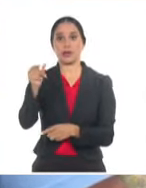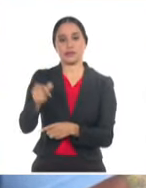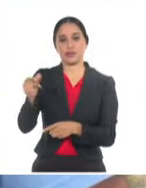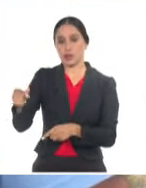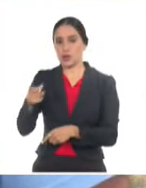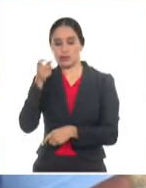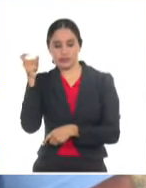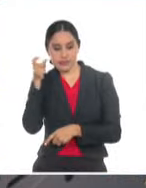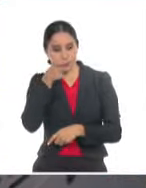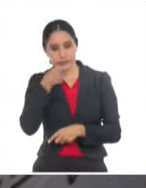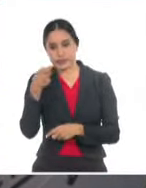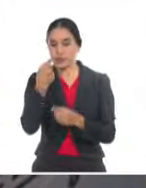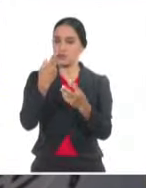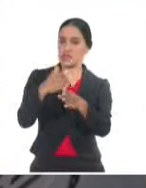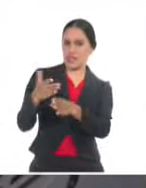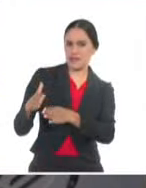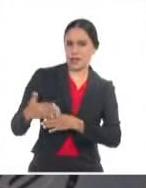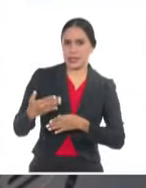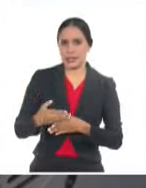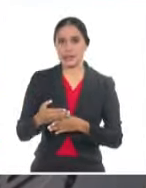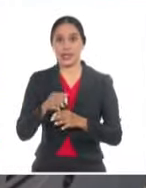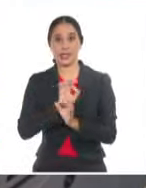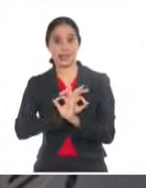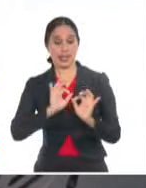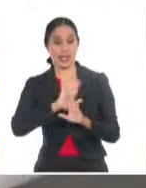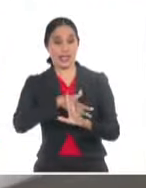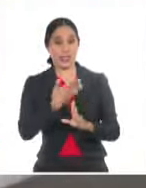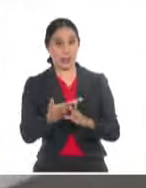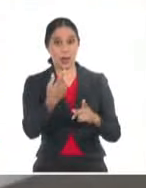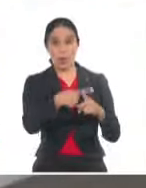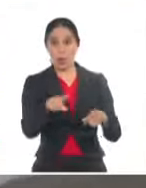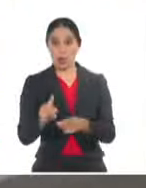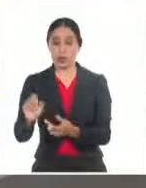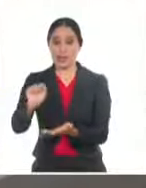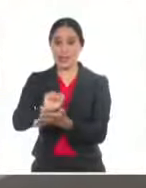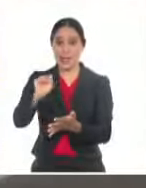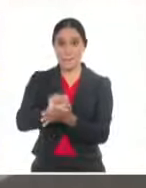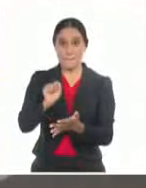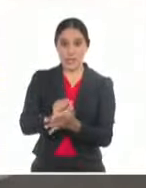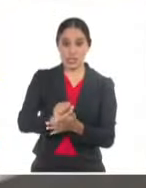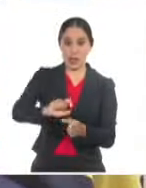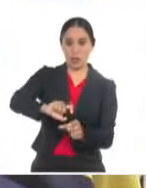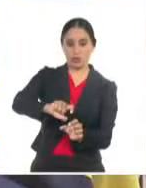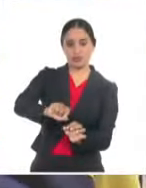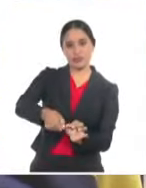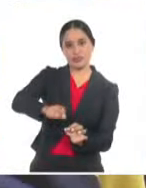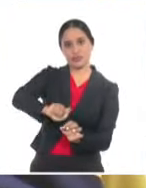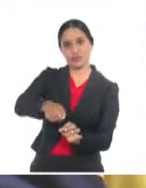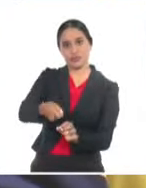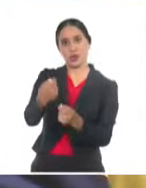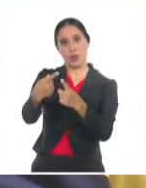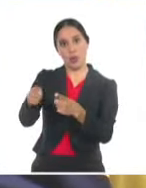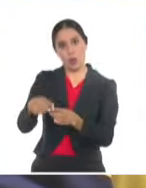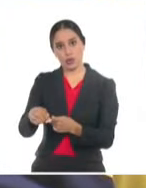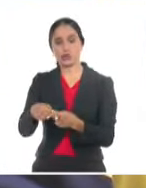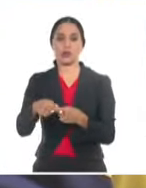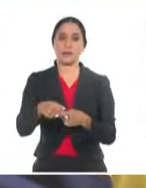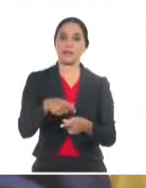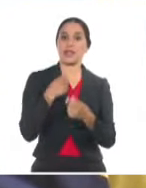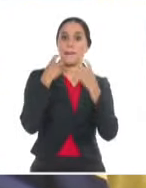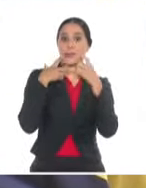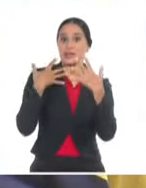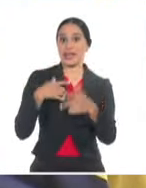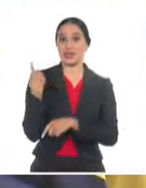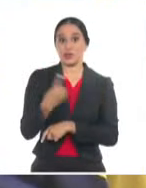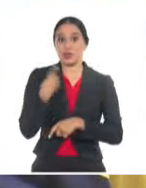tipo de actividades aquí en la empresa. Fuera de estos predios también ofrecen servicios a industrias y empresas del territorio. Nosotros, motivados a la escasez